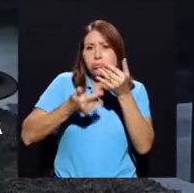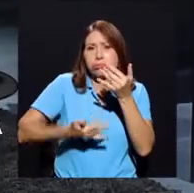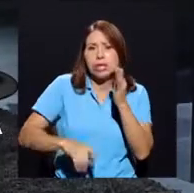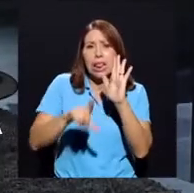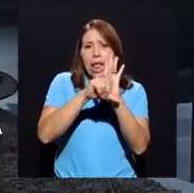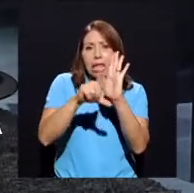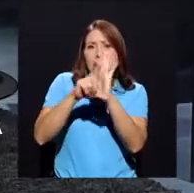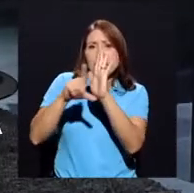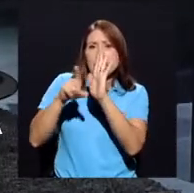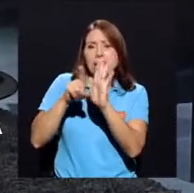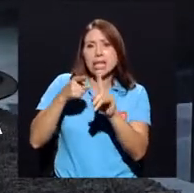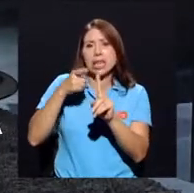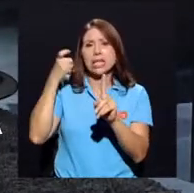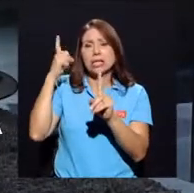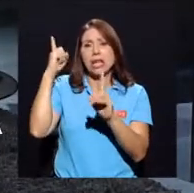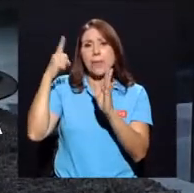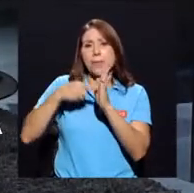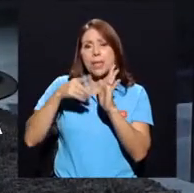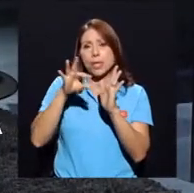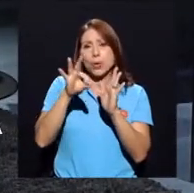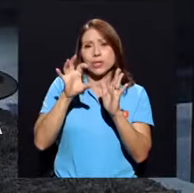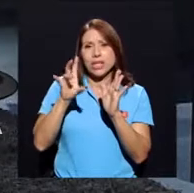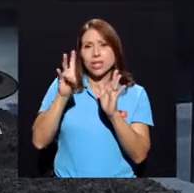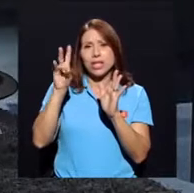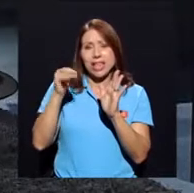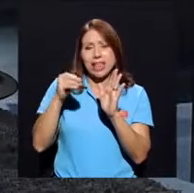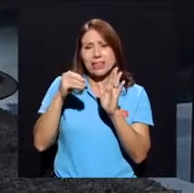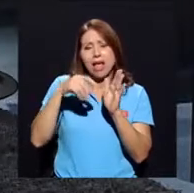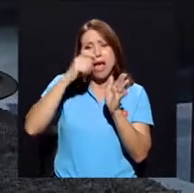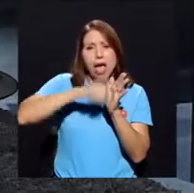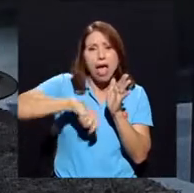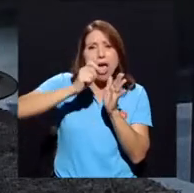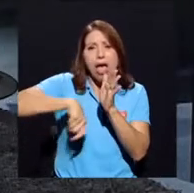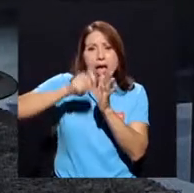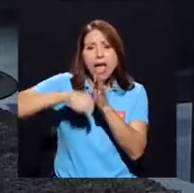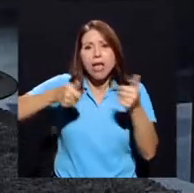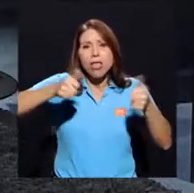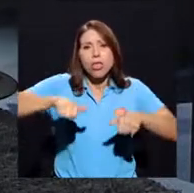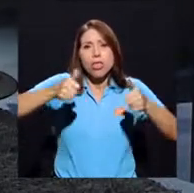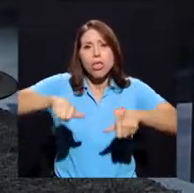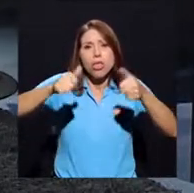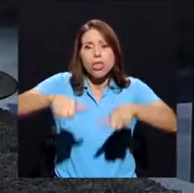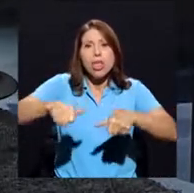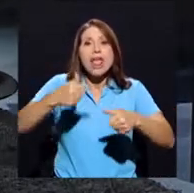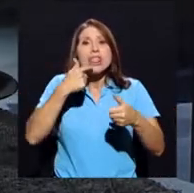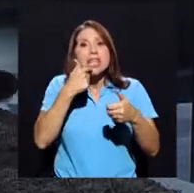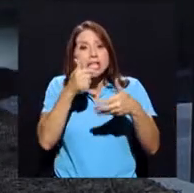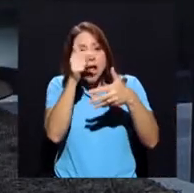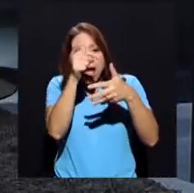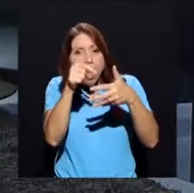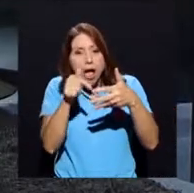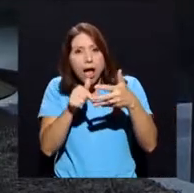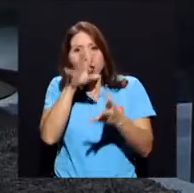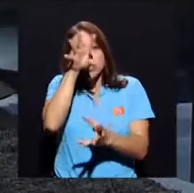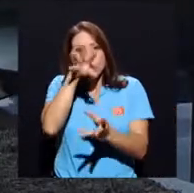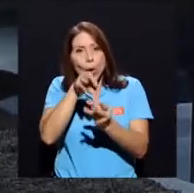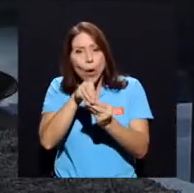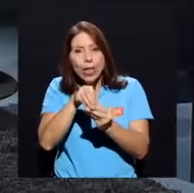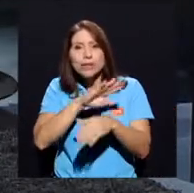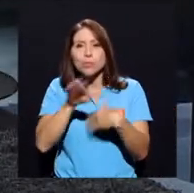aprobando desde los setentas y es a enumerarlas todas es muy difícil pero este